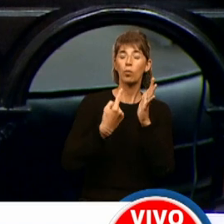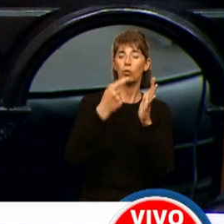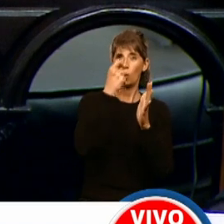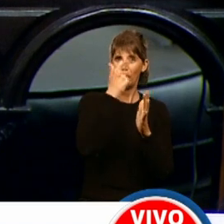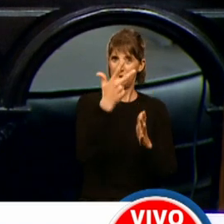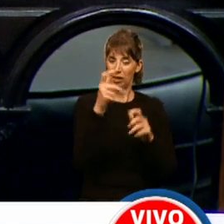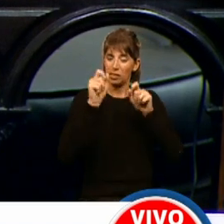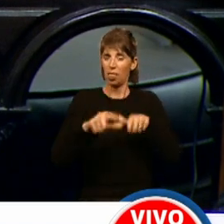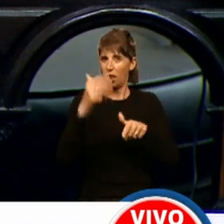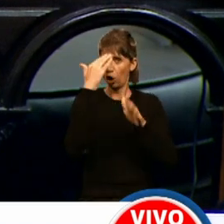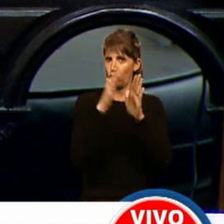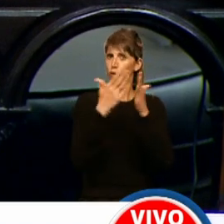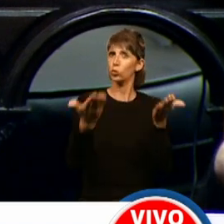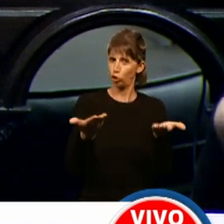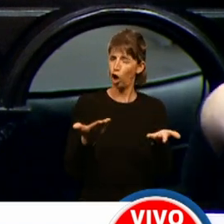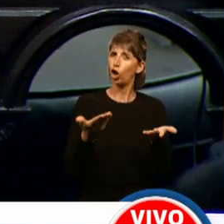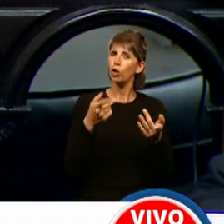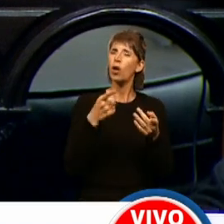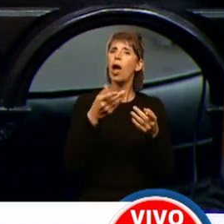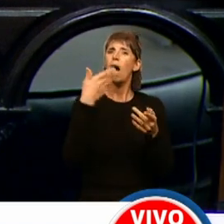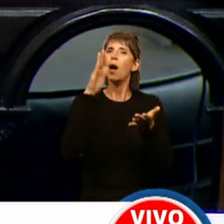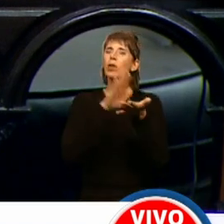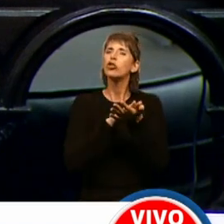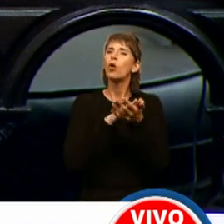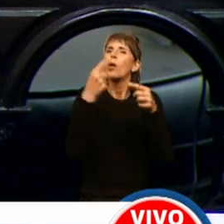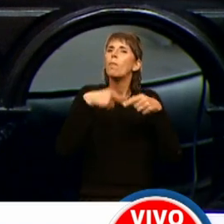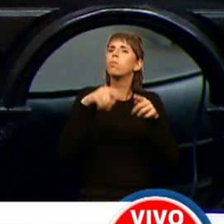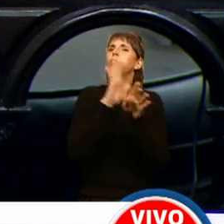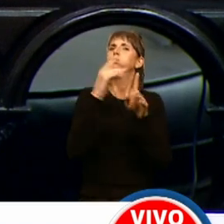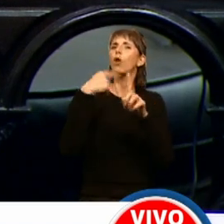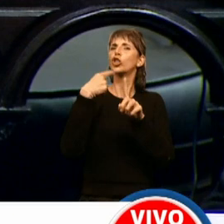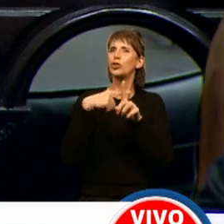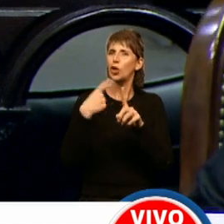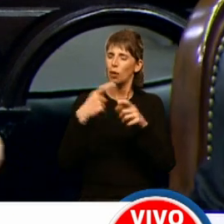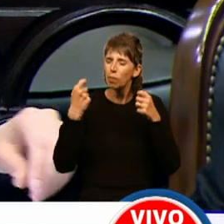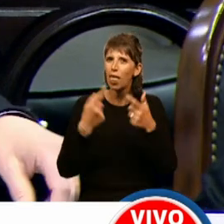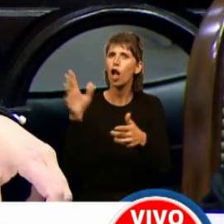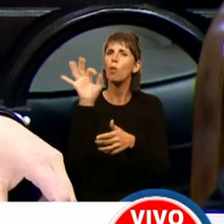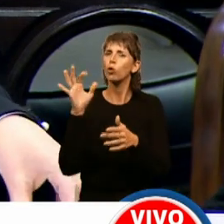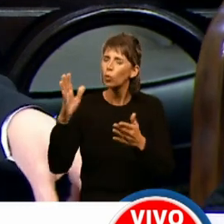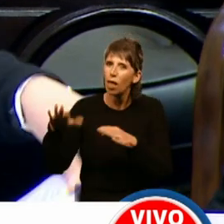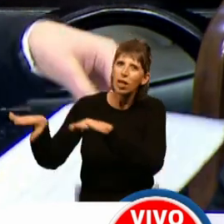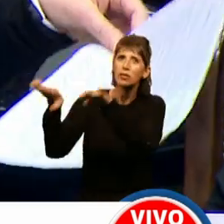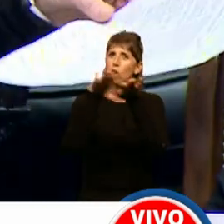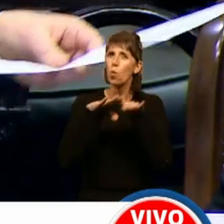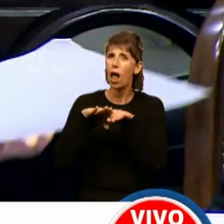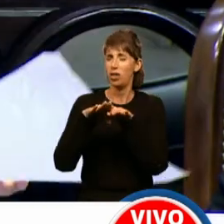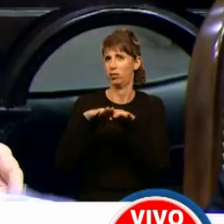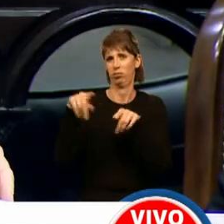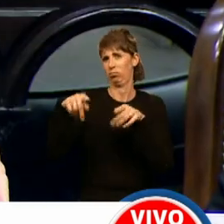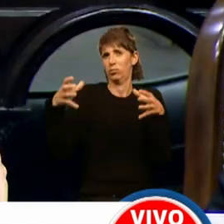constitución cuando hable de las acciones afirmativas para generar igualdad de oportunidades a nadie le cabe más que la población